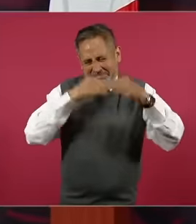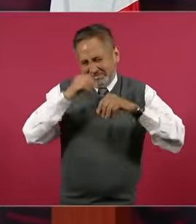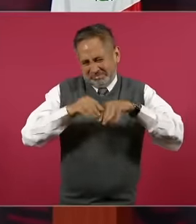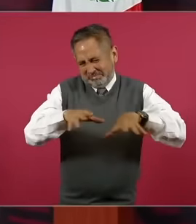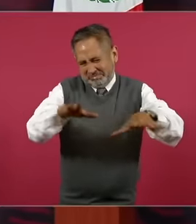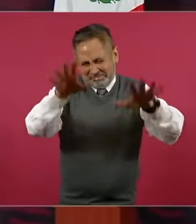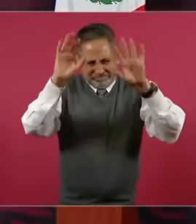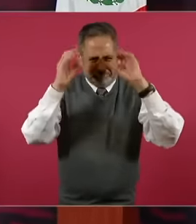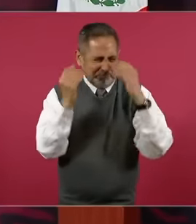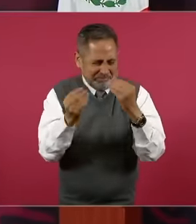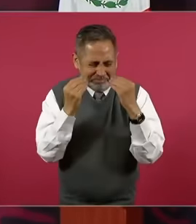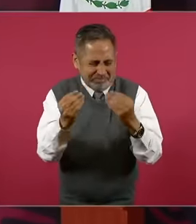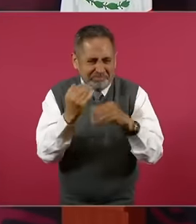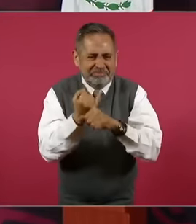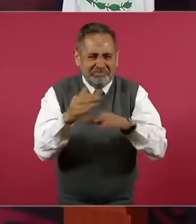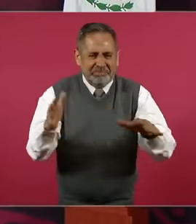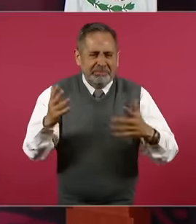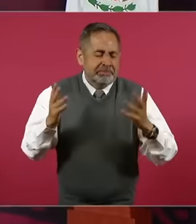muchísima,